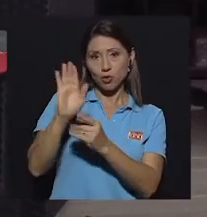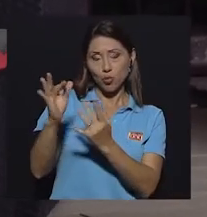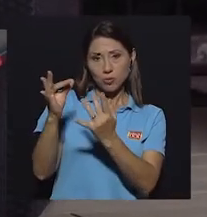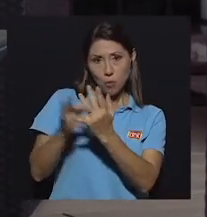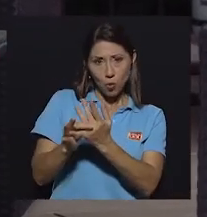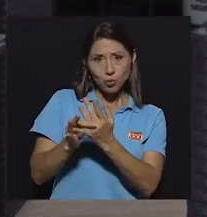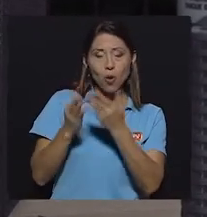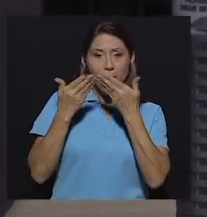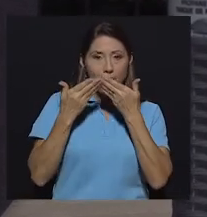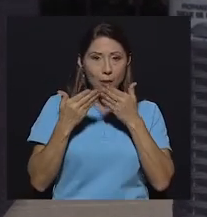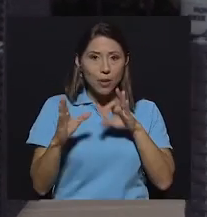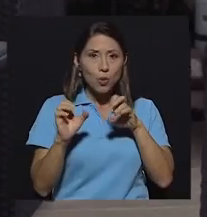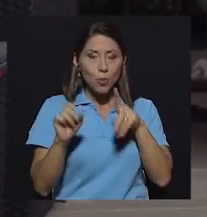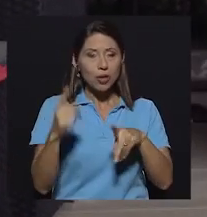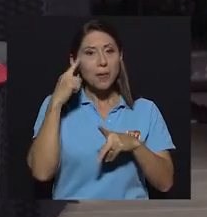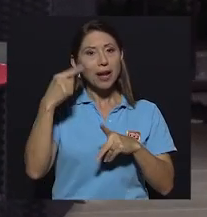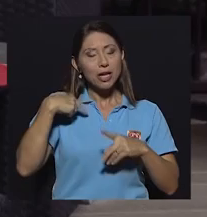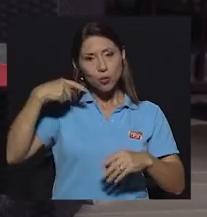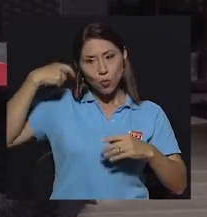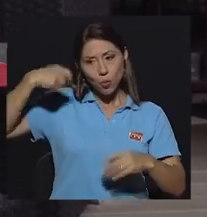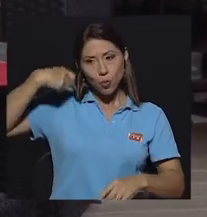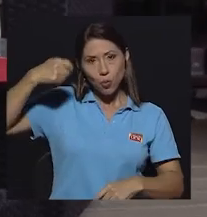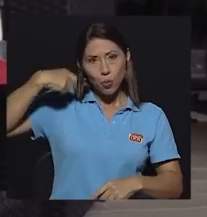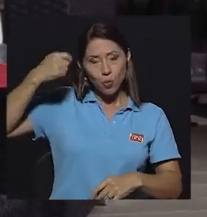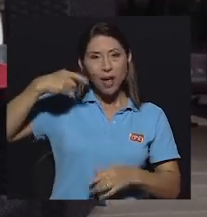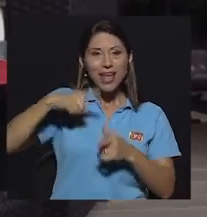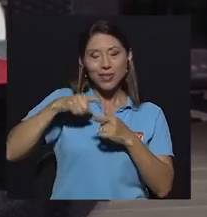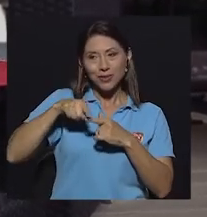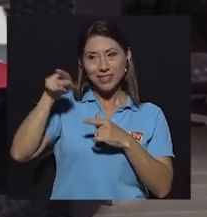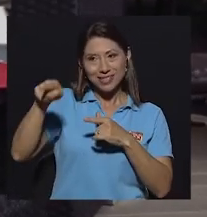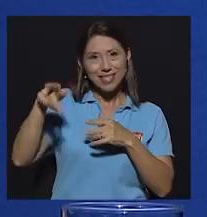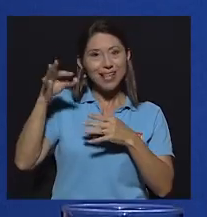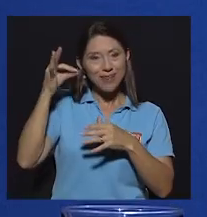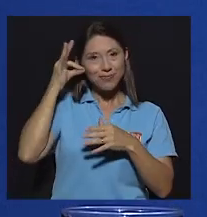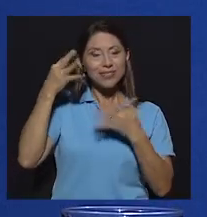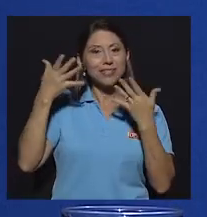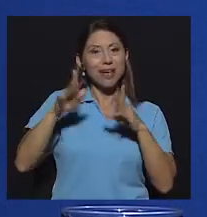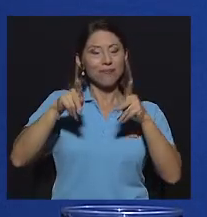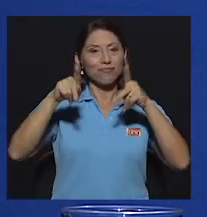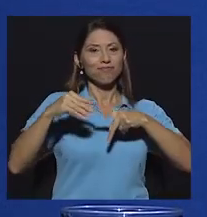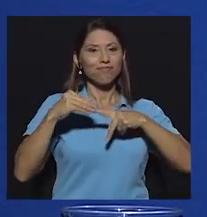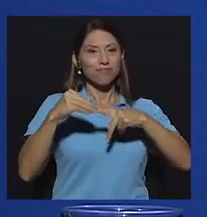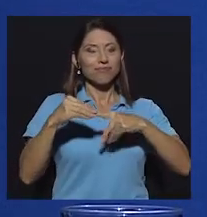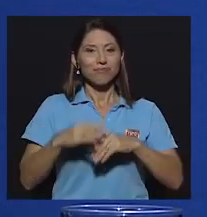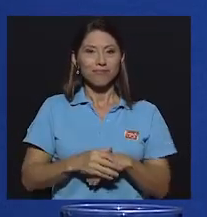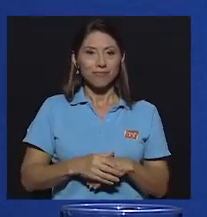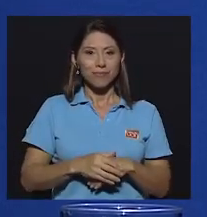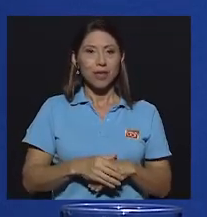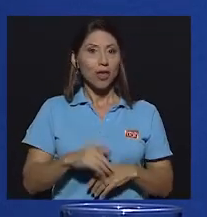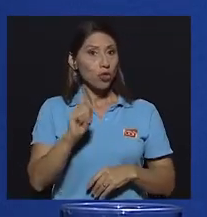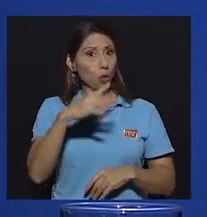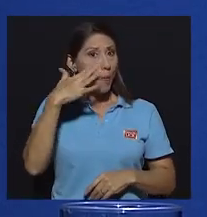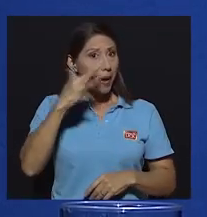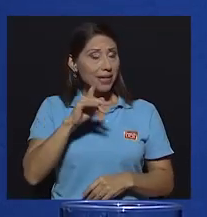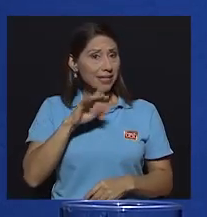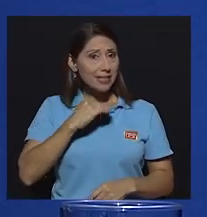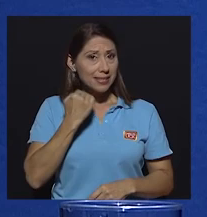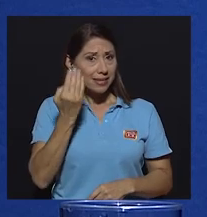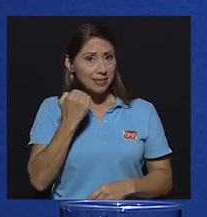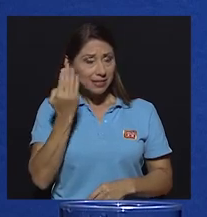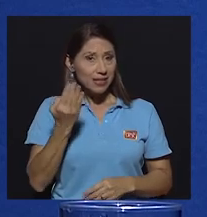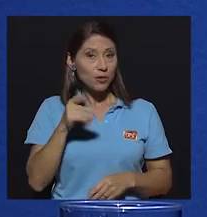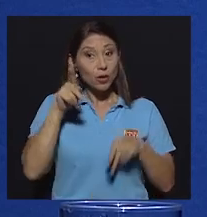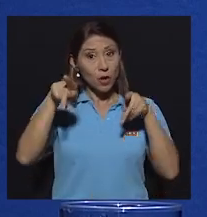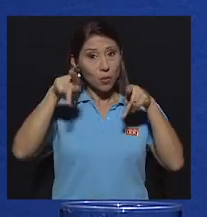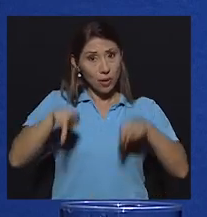yo filmara el proceso, y así fue como se convirtió en la protagonista. No parece como algo sencillo que una